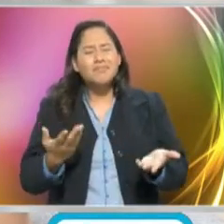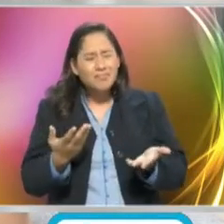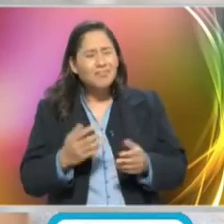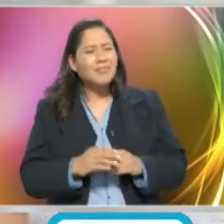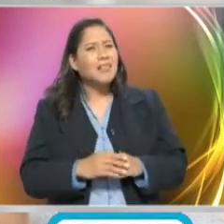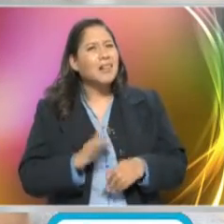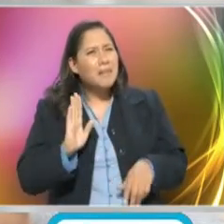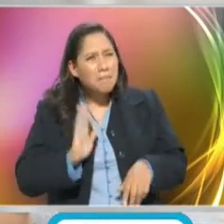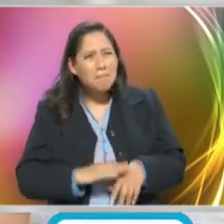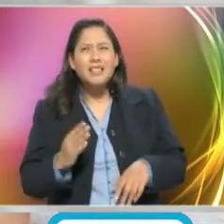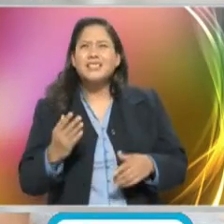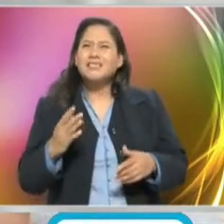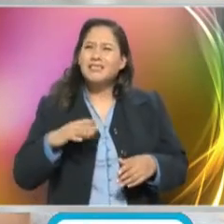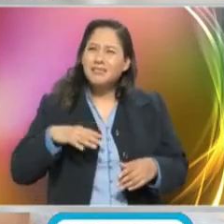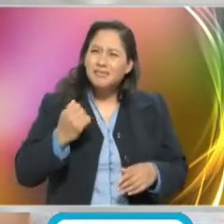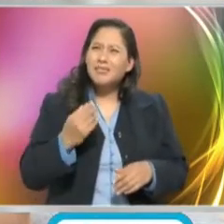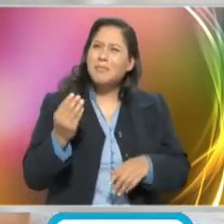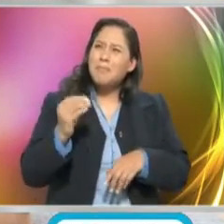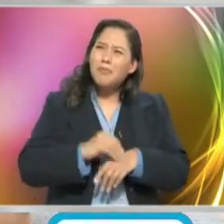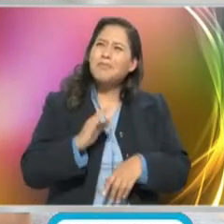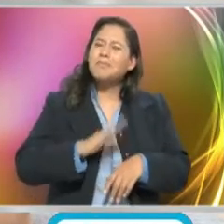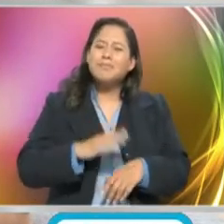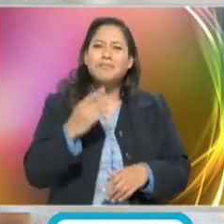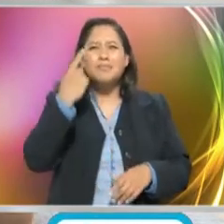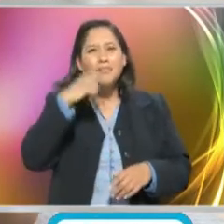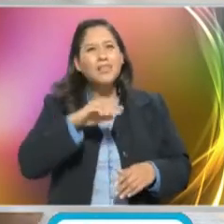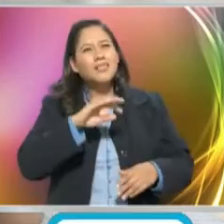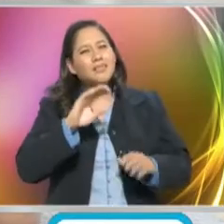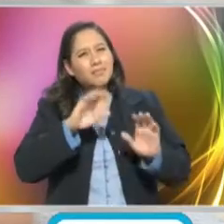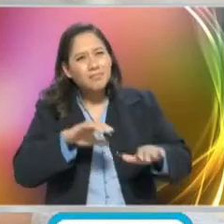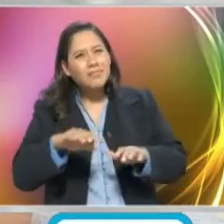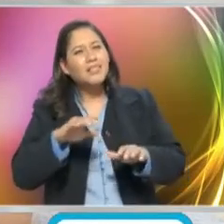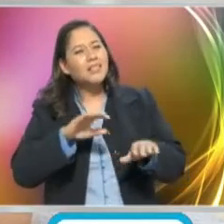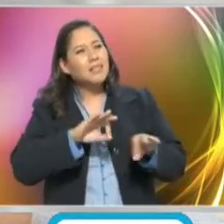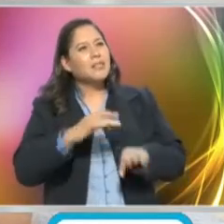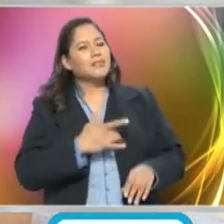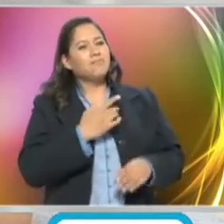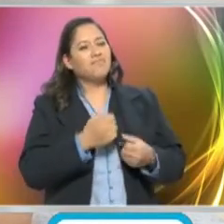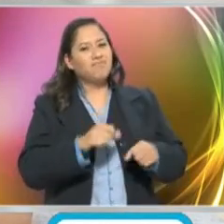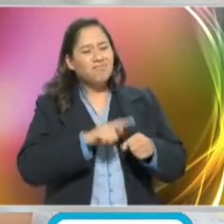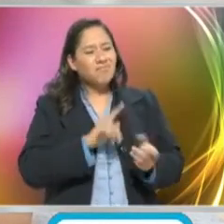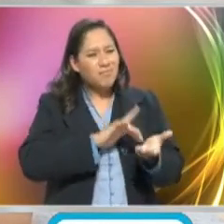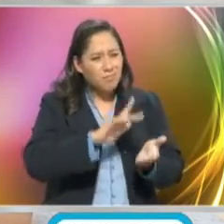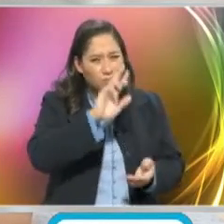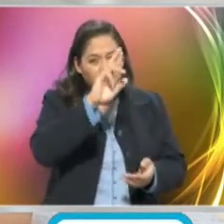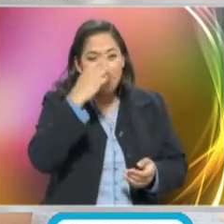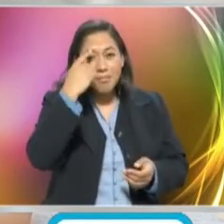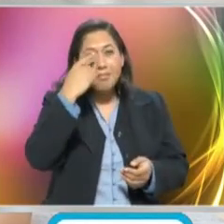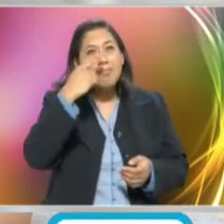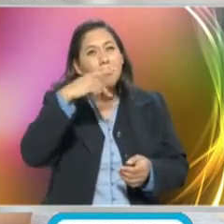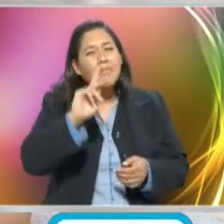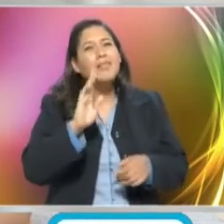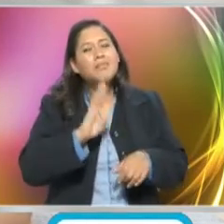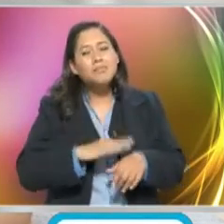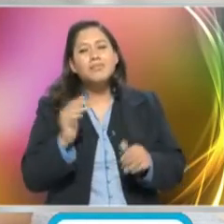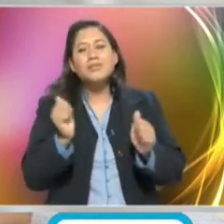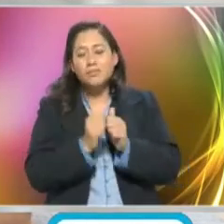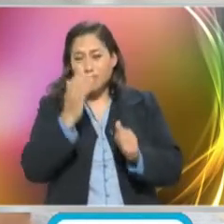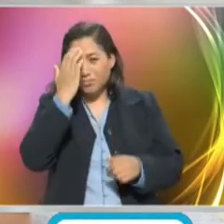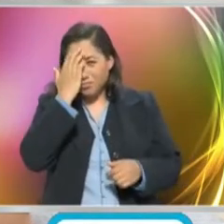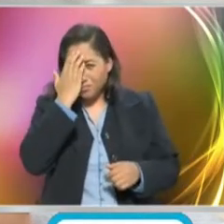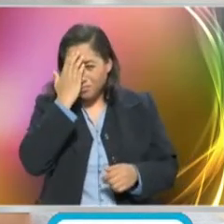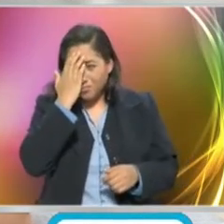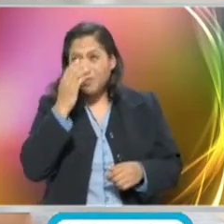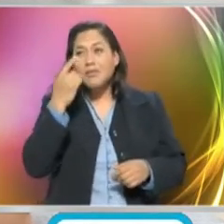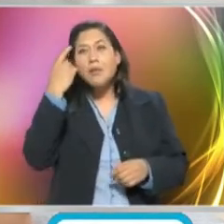¿Qué más falta por hacer para incluirnos a todas estas labores sociales que ustedes hacen? Pero sobre todo, pues, hacerlo a través del